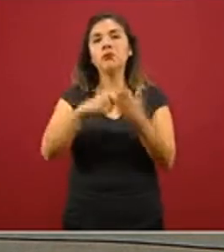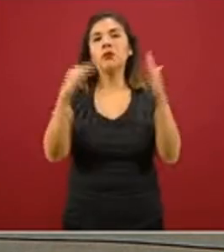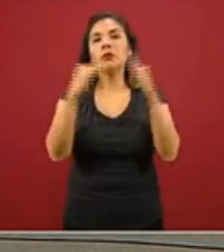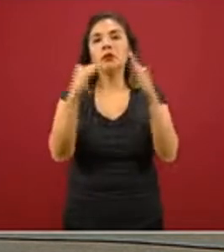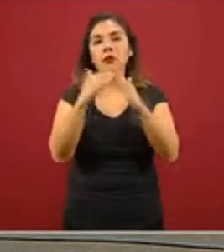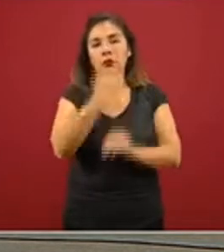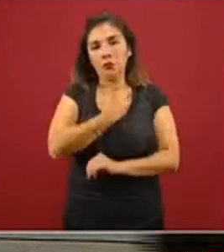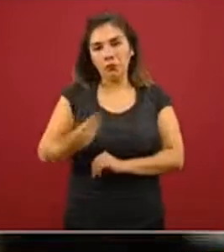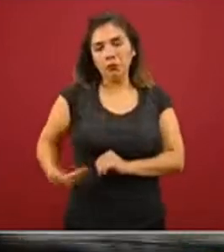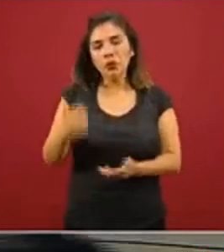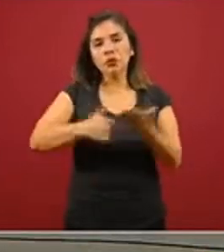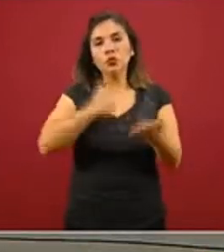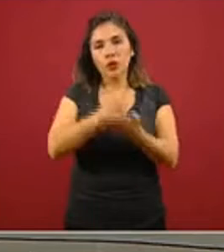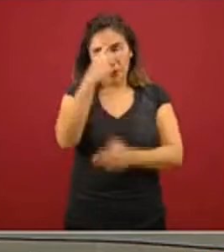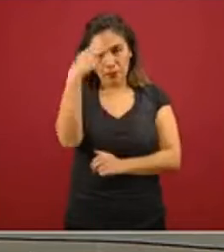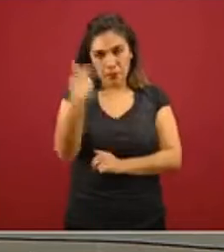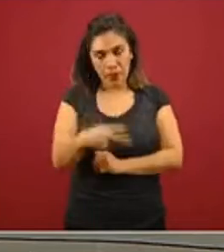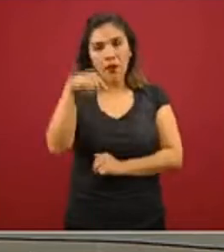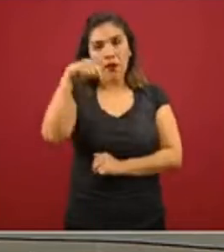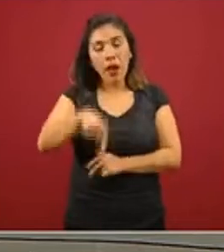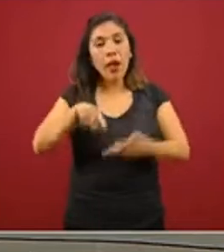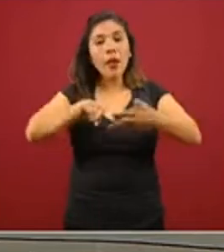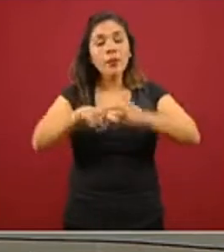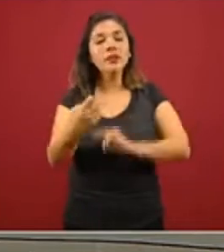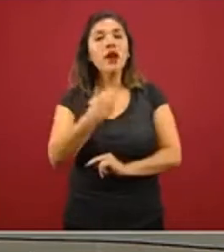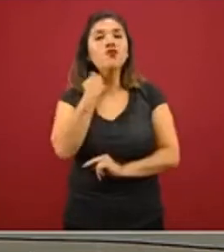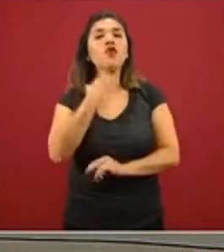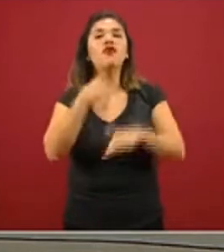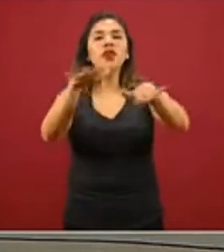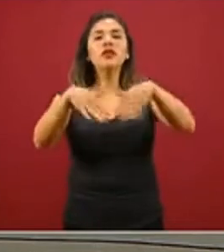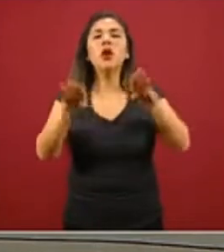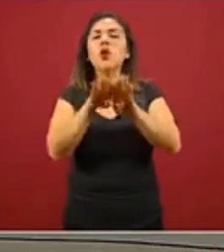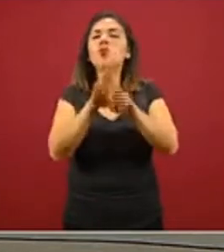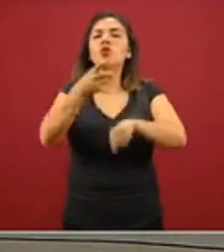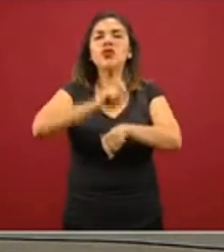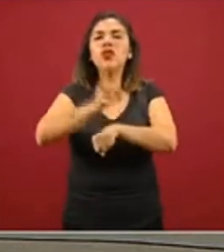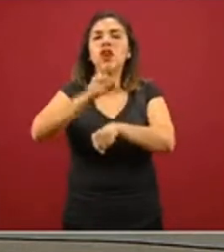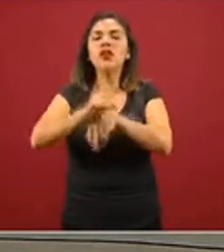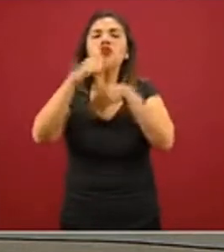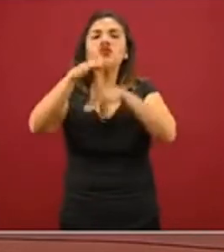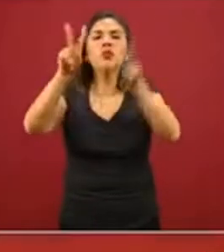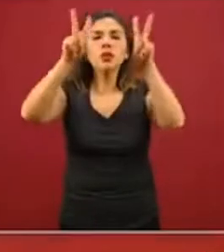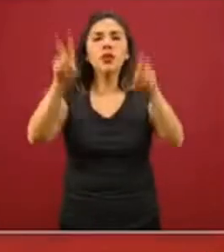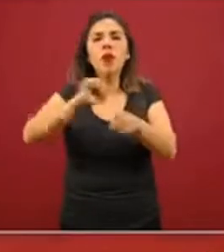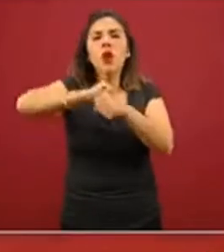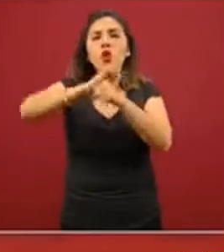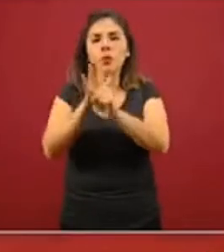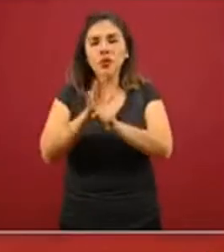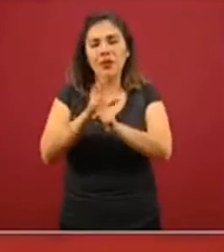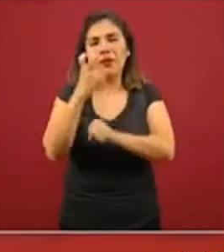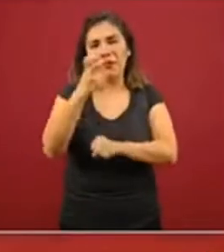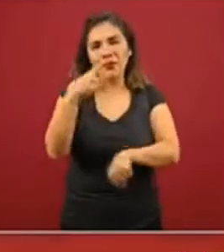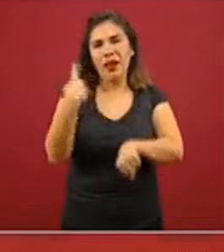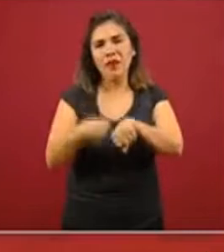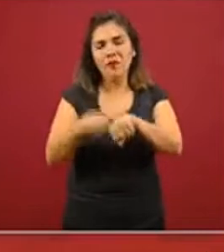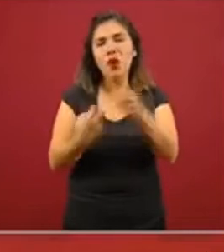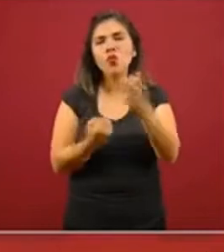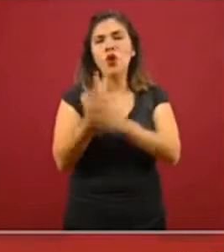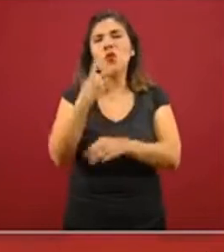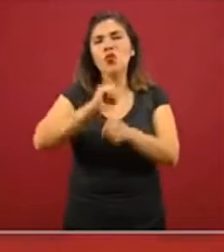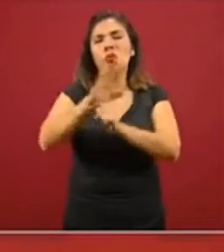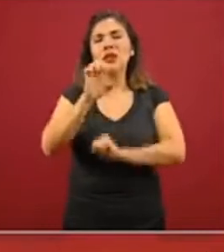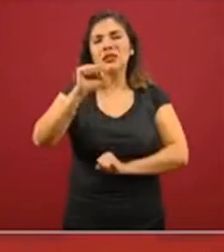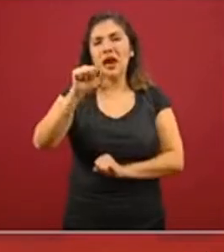Ciudad de México. Vamos a iniciar la conferencia de prensa diaria sobre la situación de COVID-19, la pandemia causada por el nuevo